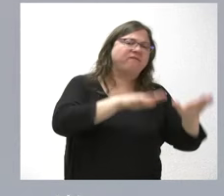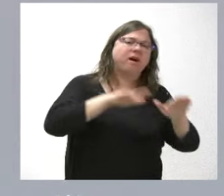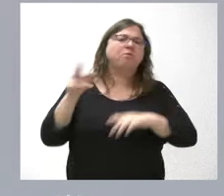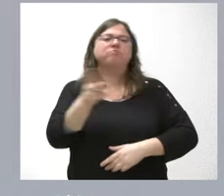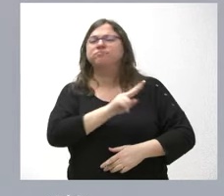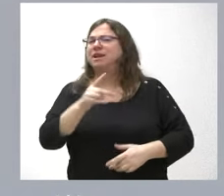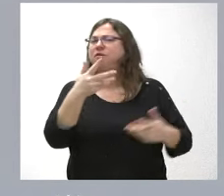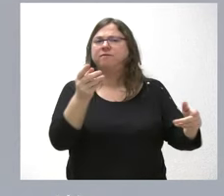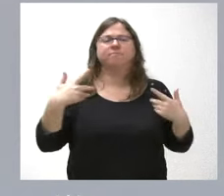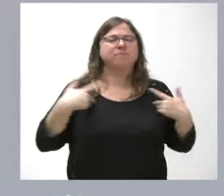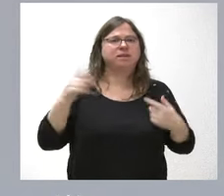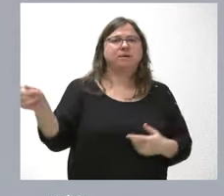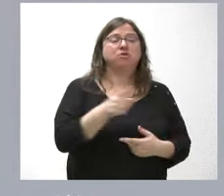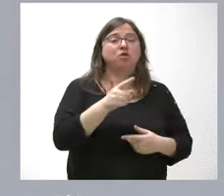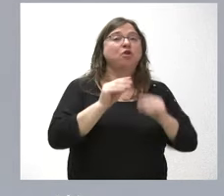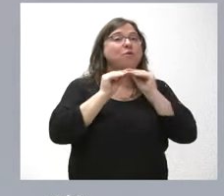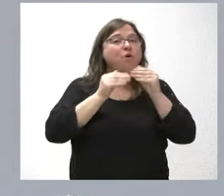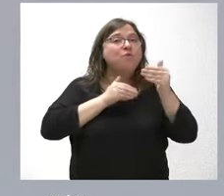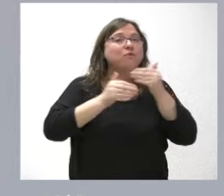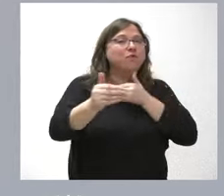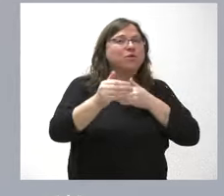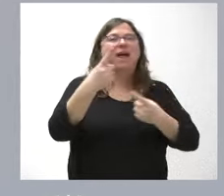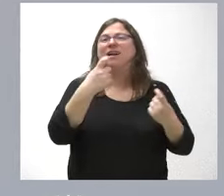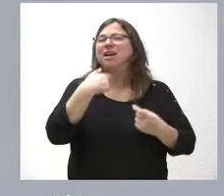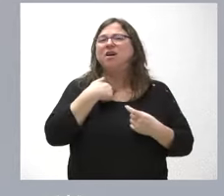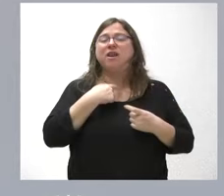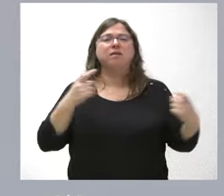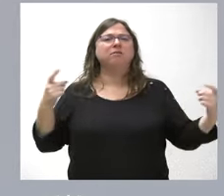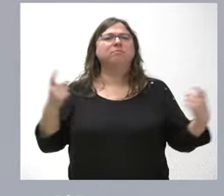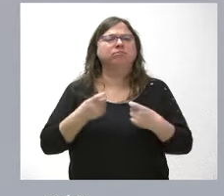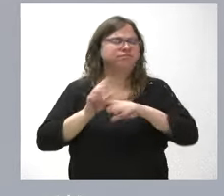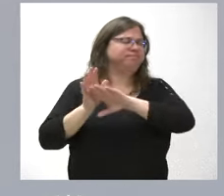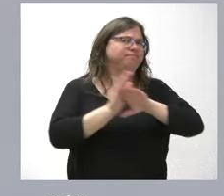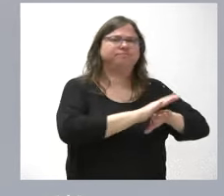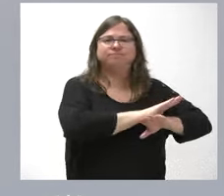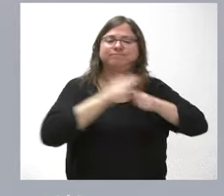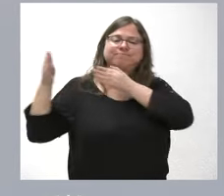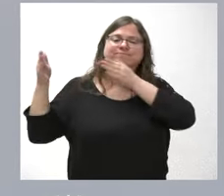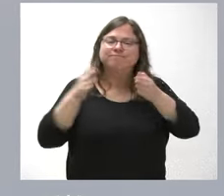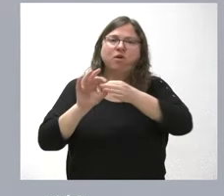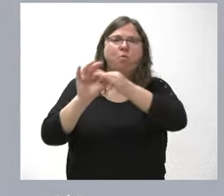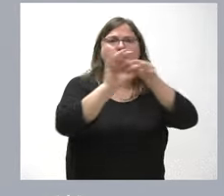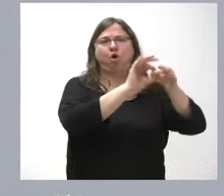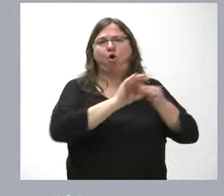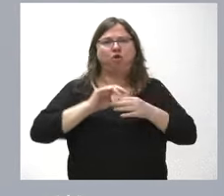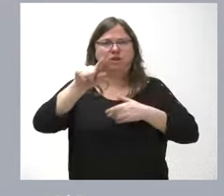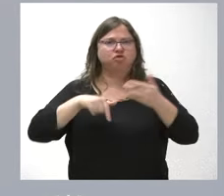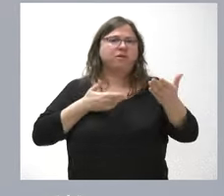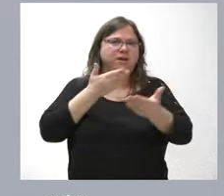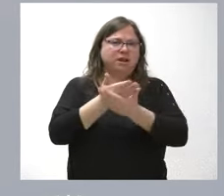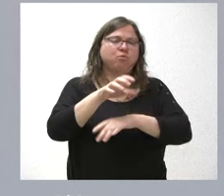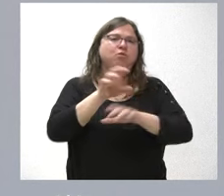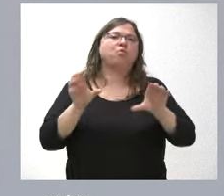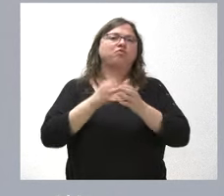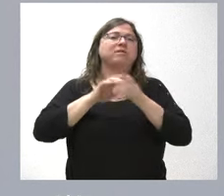futuro entre todos. Yo creo que aquí hay que huir del enfrentamiento y hay que centrarse en la concordia, y eso es lo que planteamos de la Junta de Castilla y